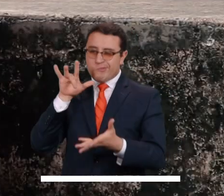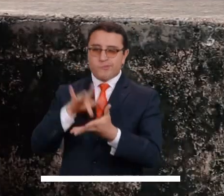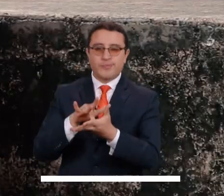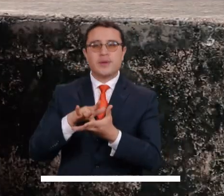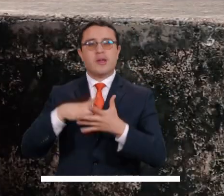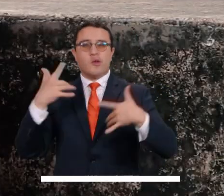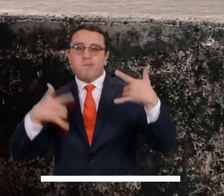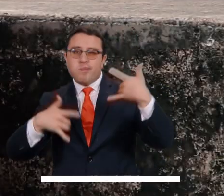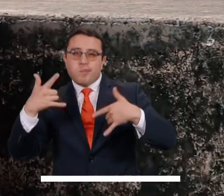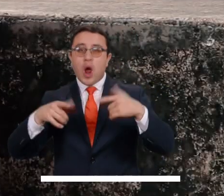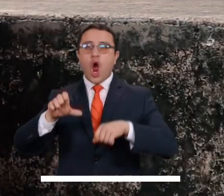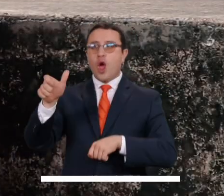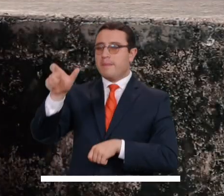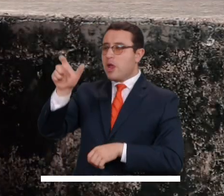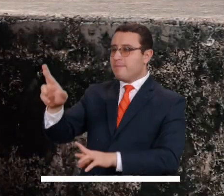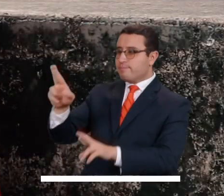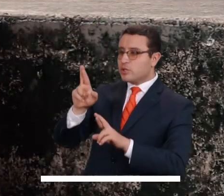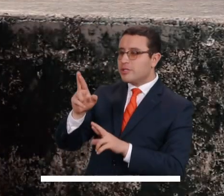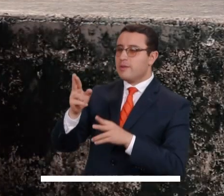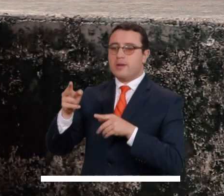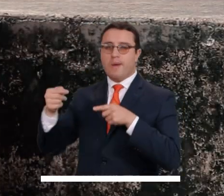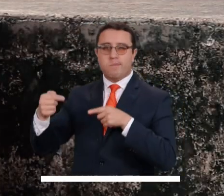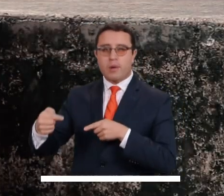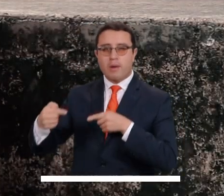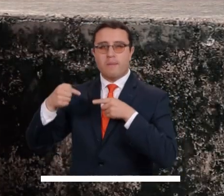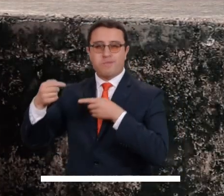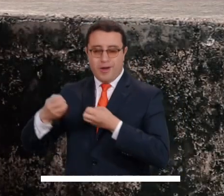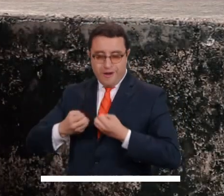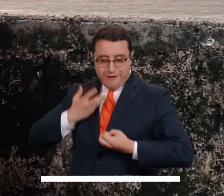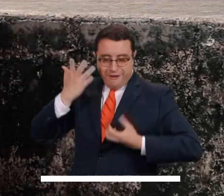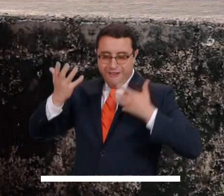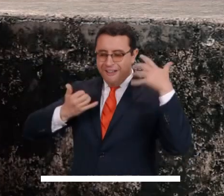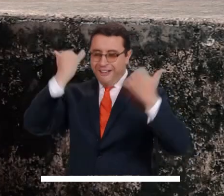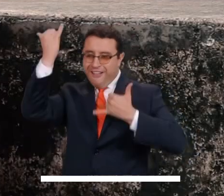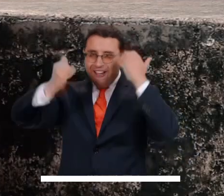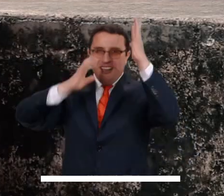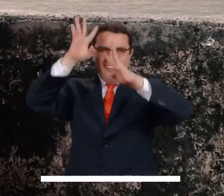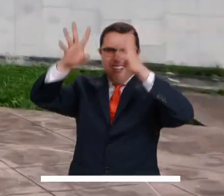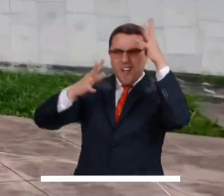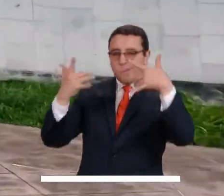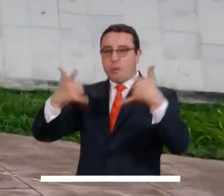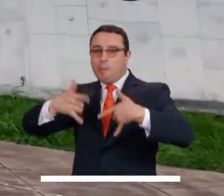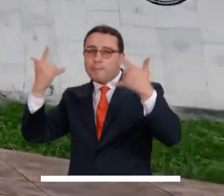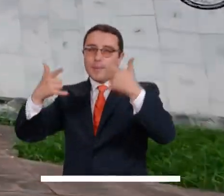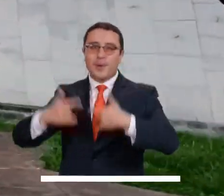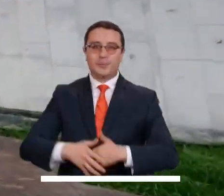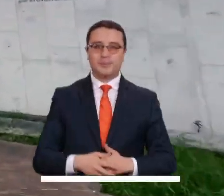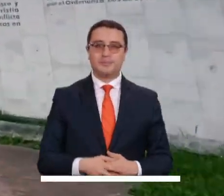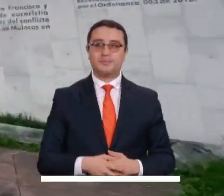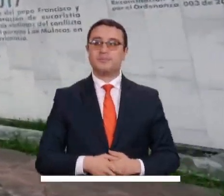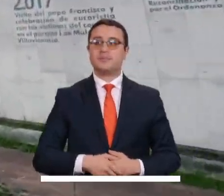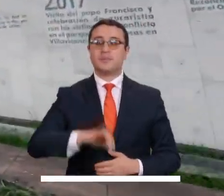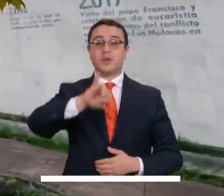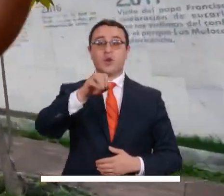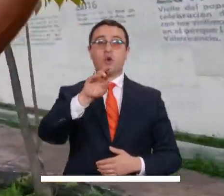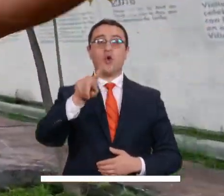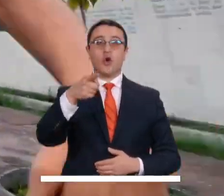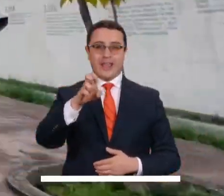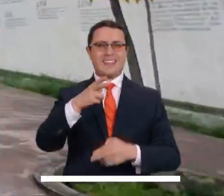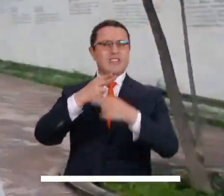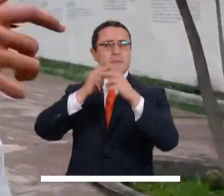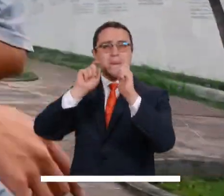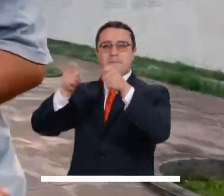nos empezamos a fluir en la base, empezamos a rapear así viéndolo. Jorge Henao, conocido como H.A.